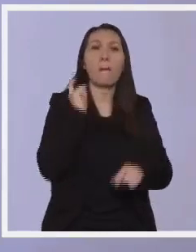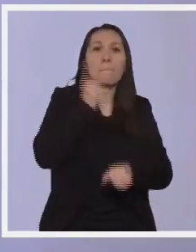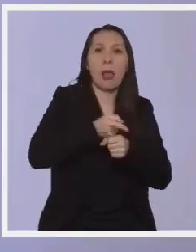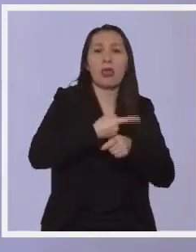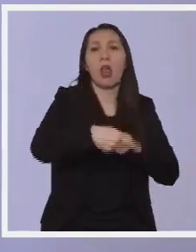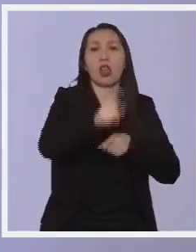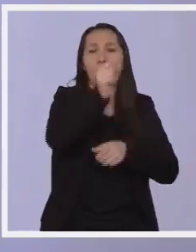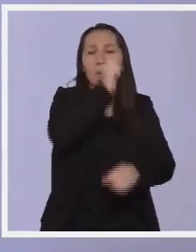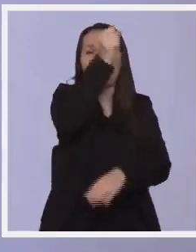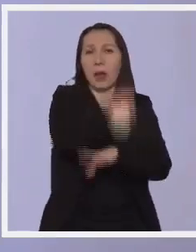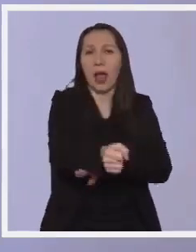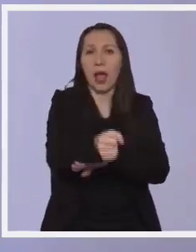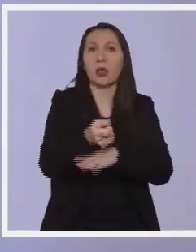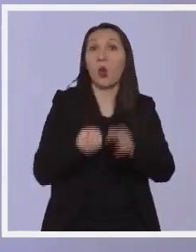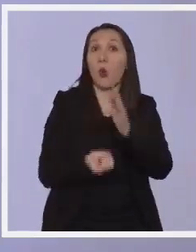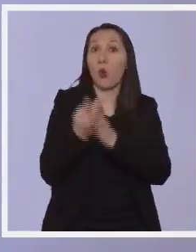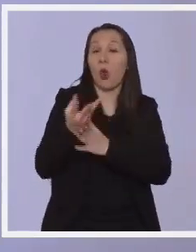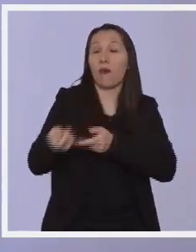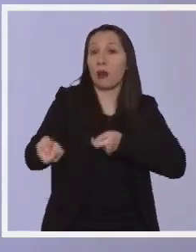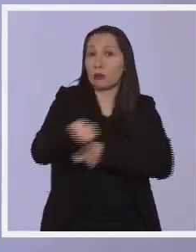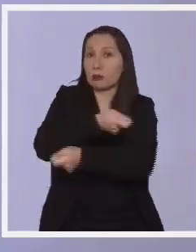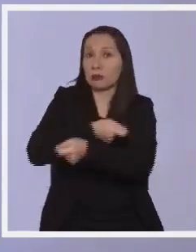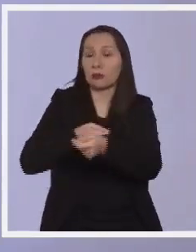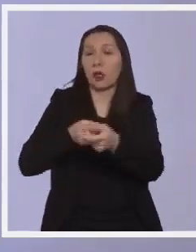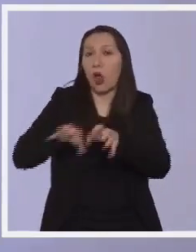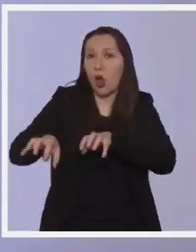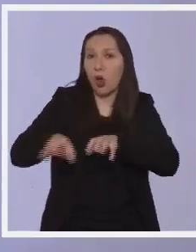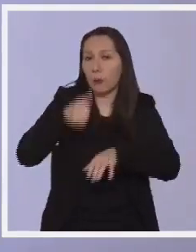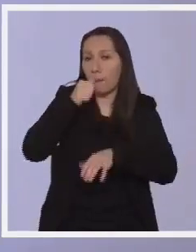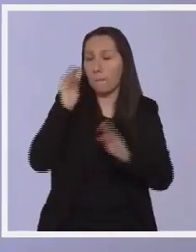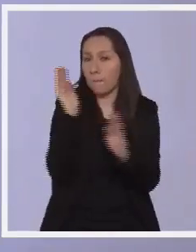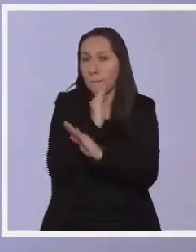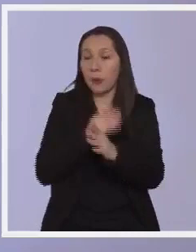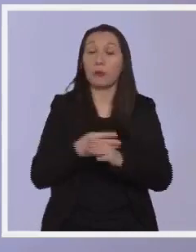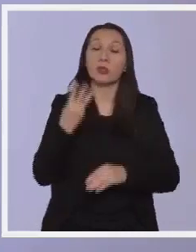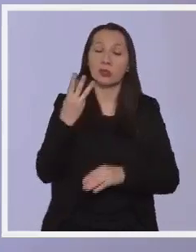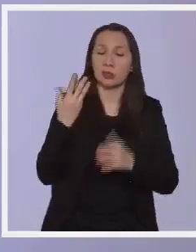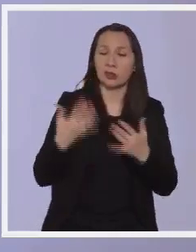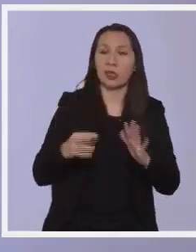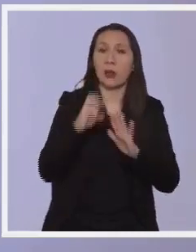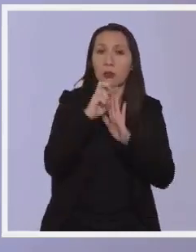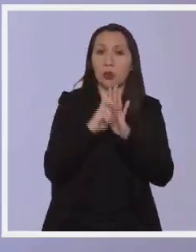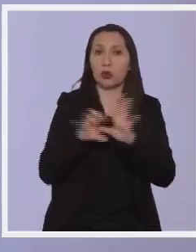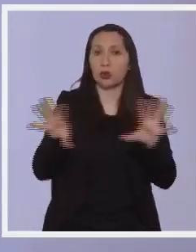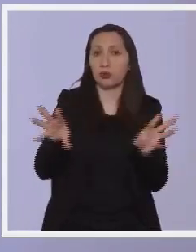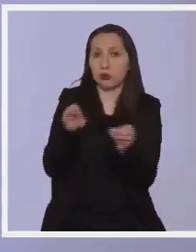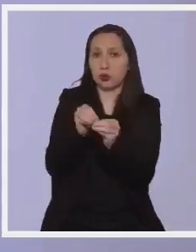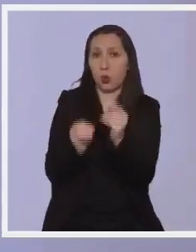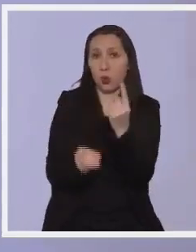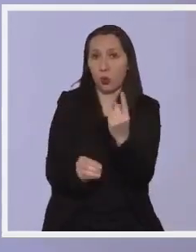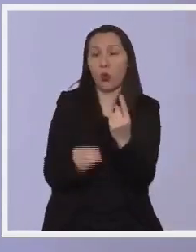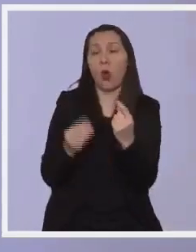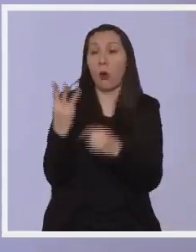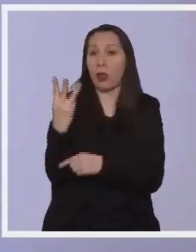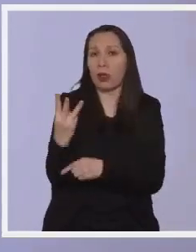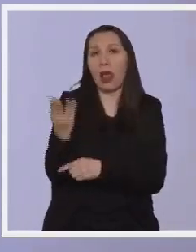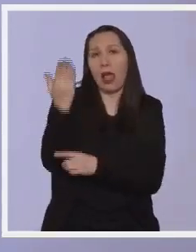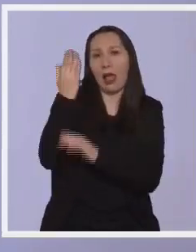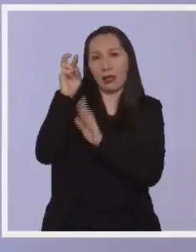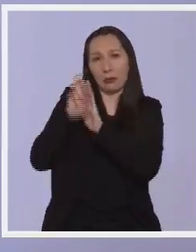las nuevas expresiones de contrabando, para las cuales hemos despachado 3 proyectos fusionados en uno solo, pero que son 3 en